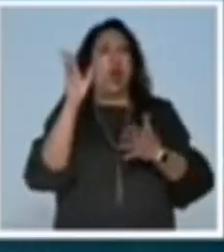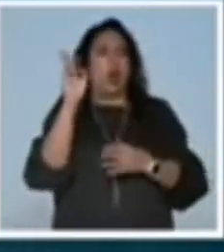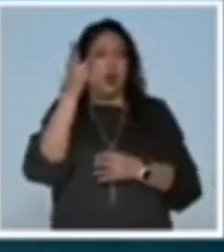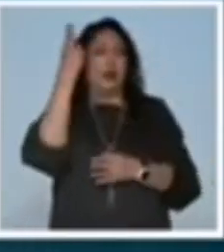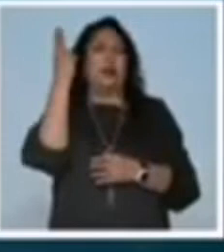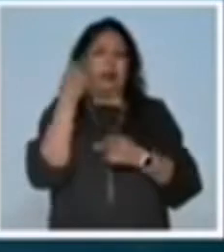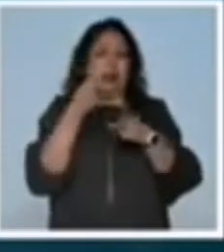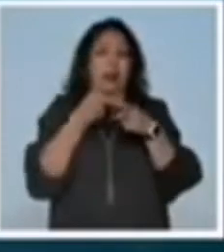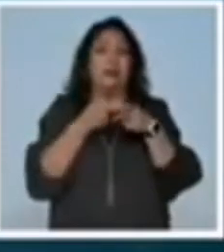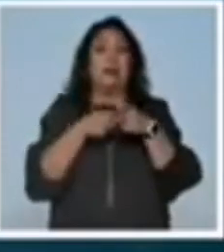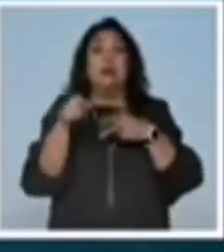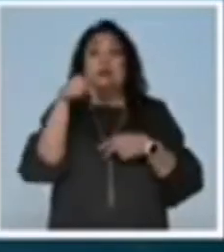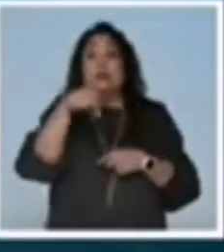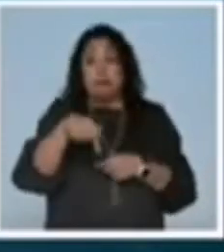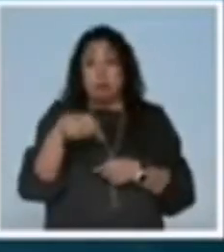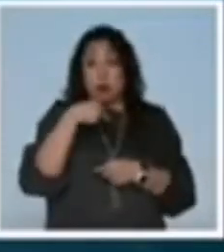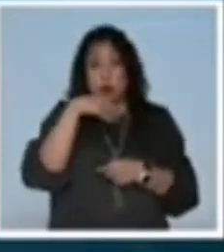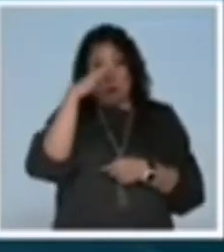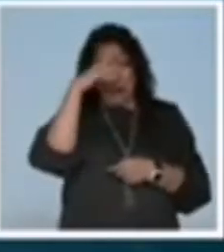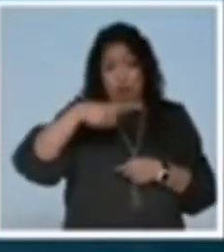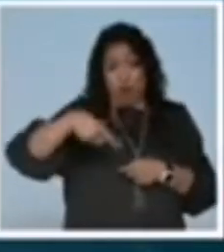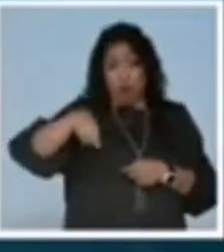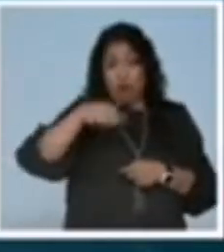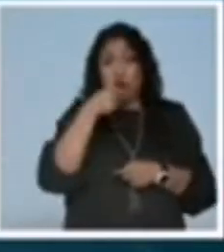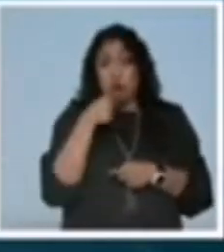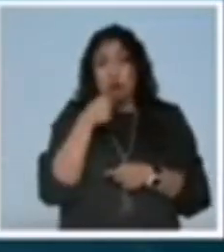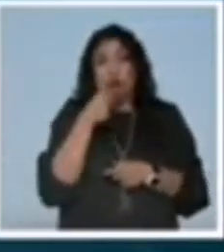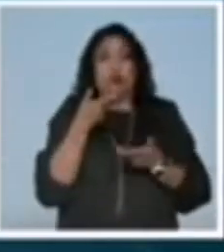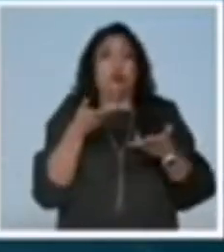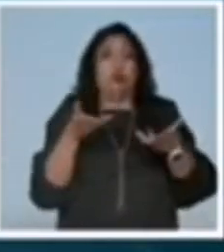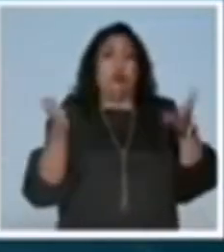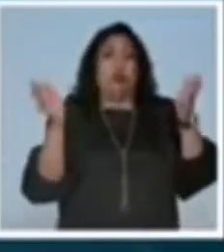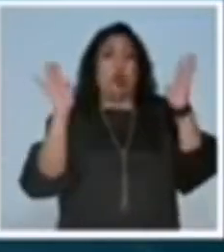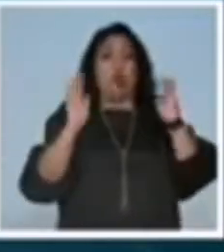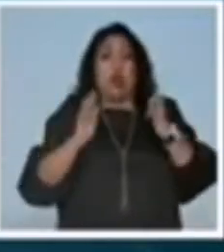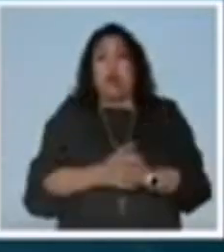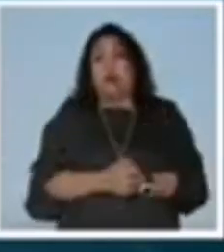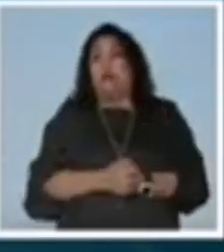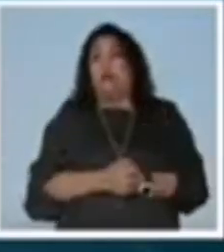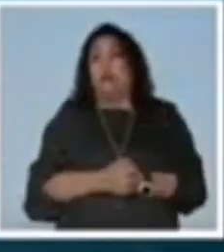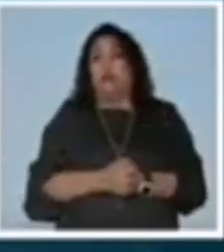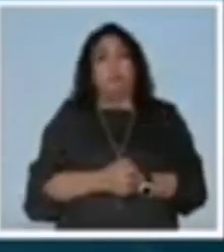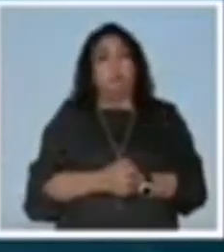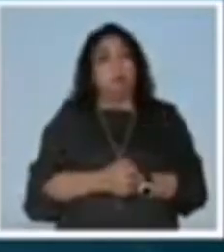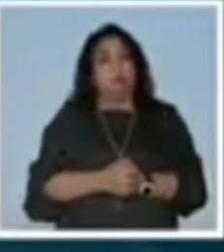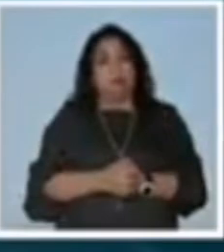la universidad, y aquí me parece que estos chicos, bueno, pues ya tienen